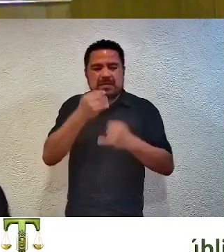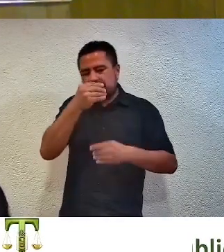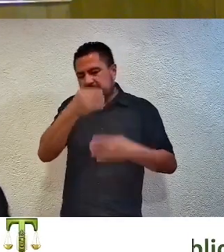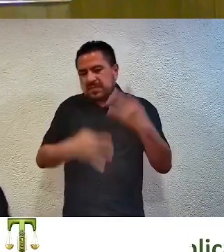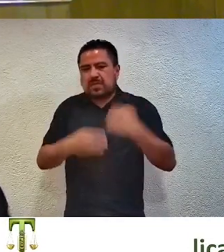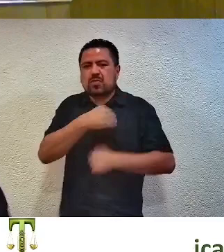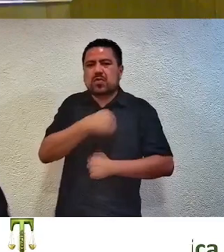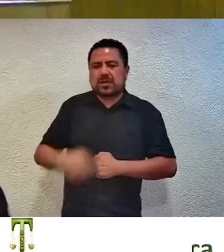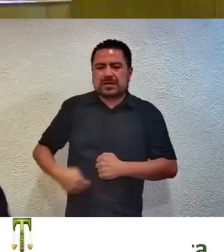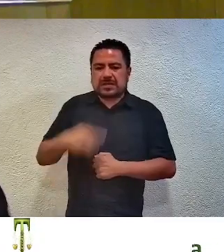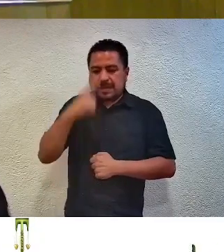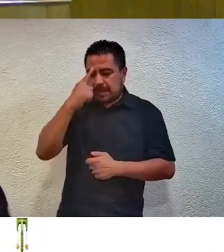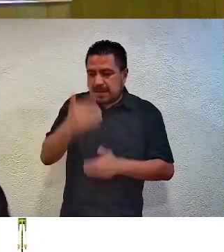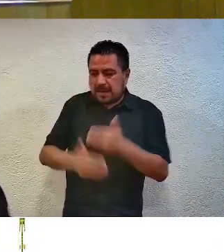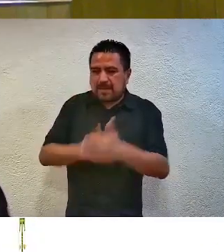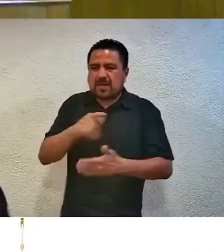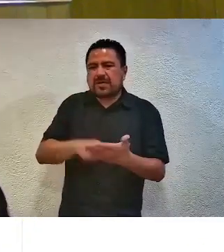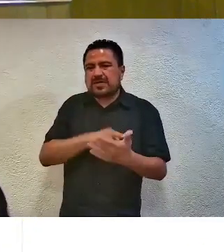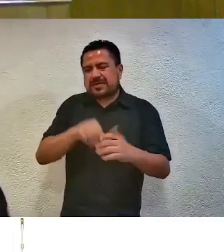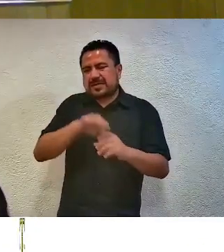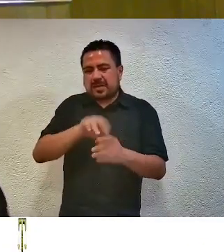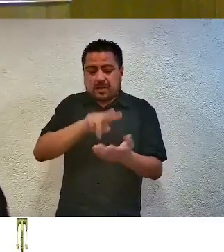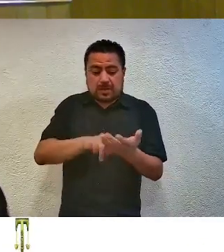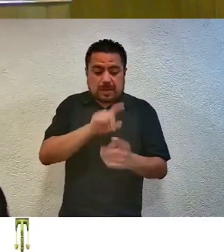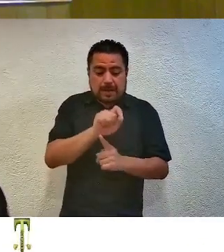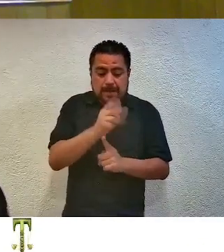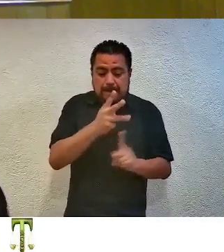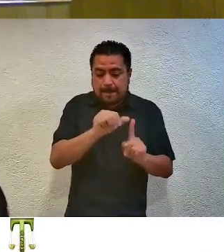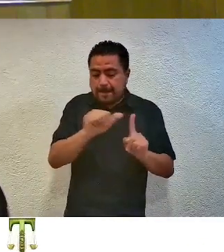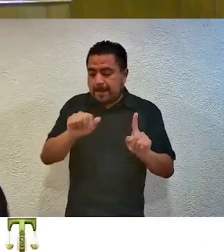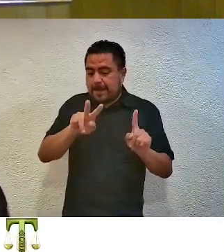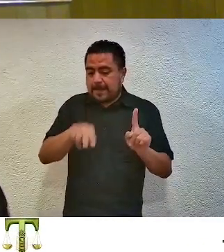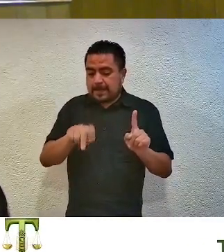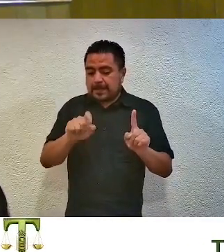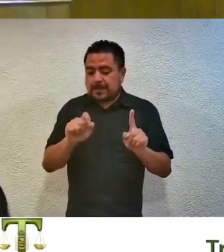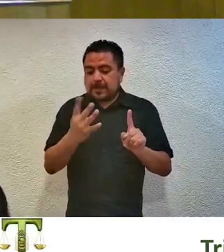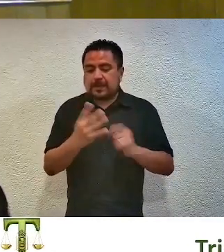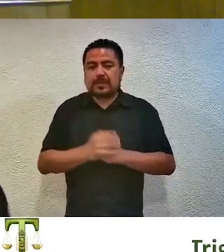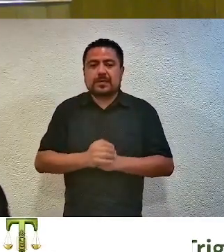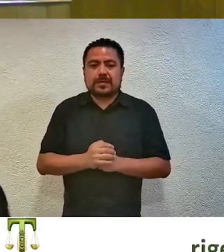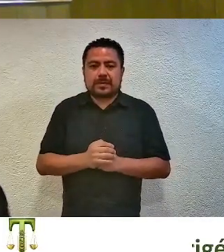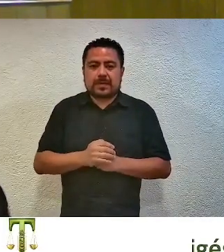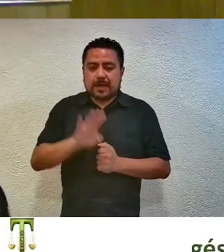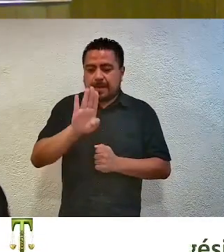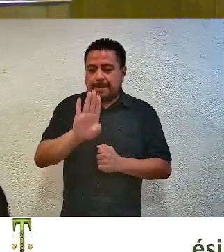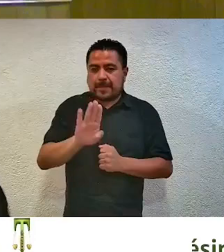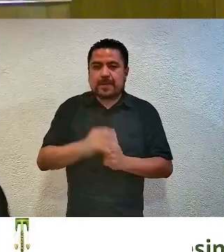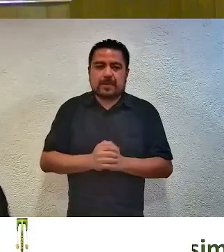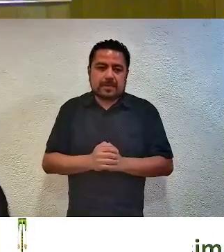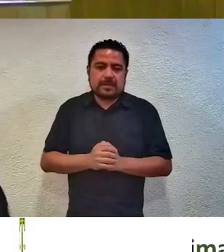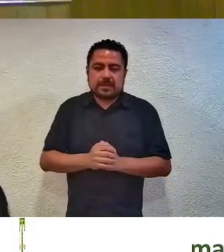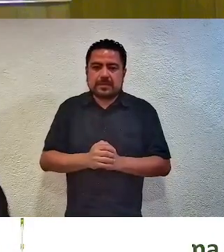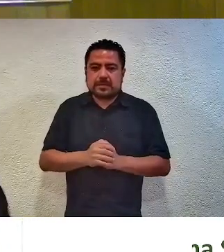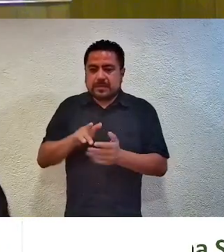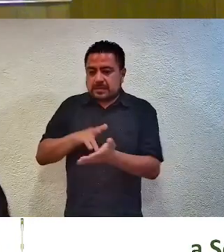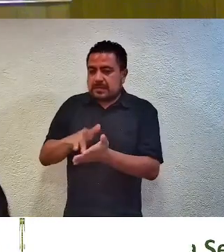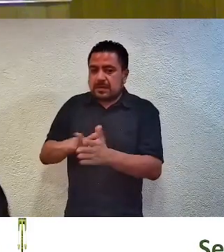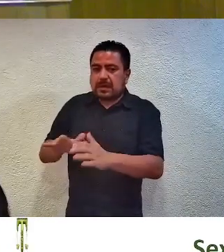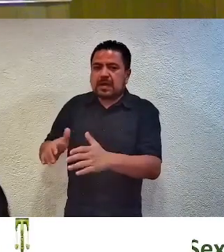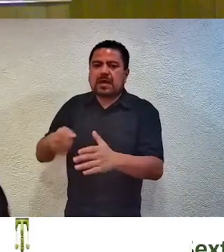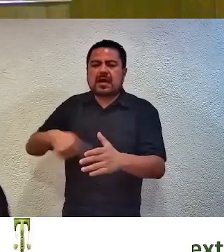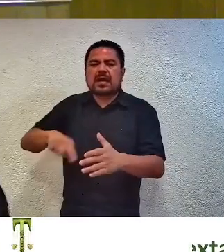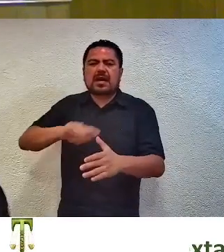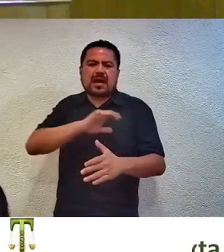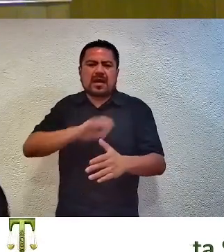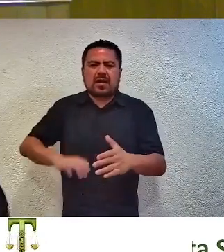ayuntamientos para el proceso electoral local 2023-2024. B. Las acciones afirmativas para el registro de